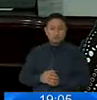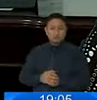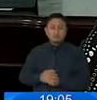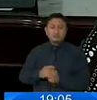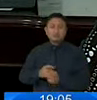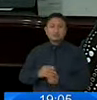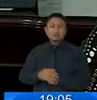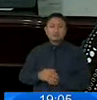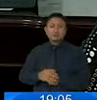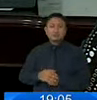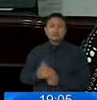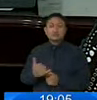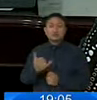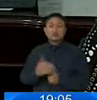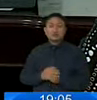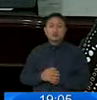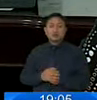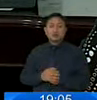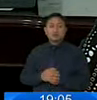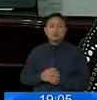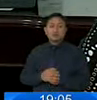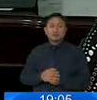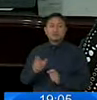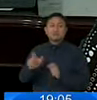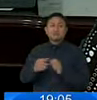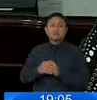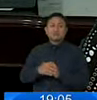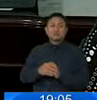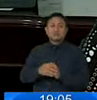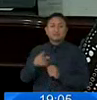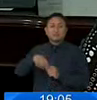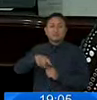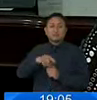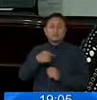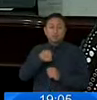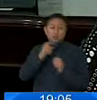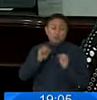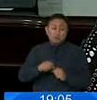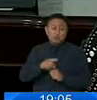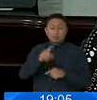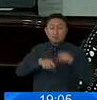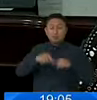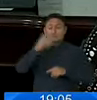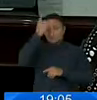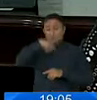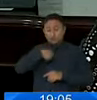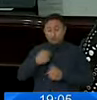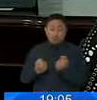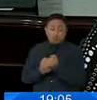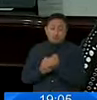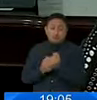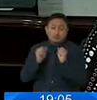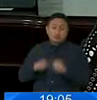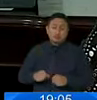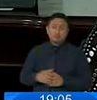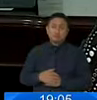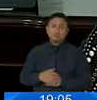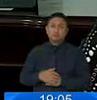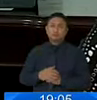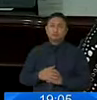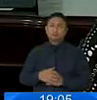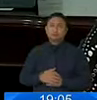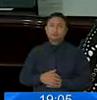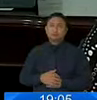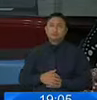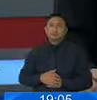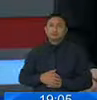minoría, esta voz disidente, ha podido parcialmente aportar en ciertas decisiones importantes dentro del Consejo Nacional